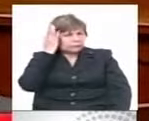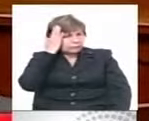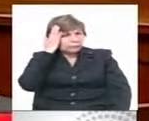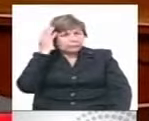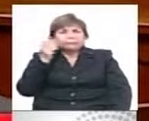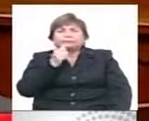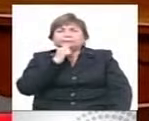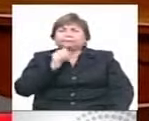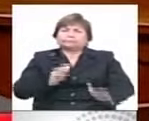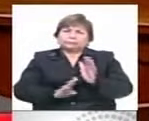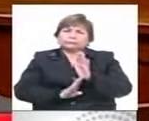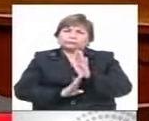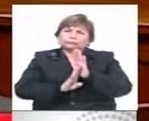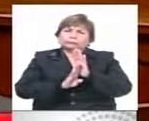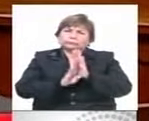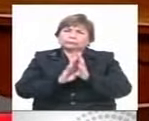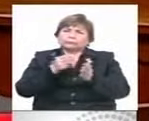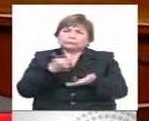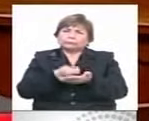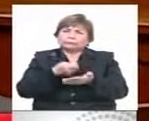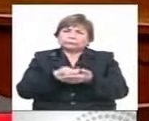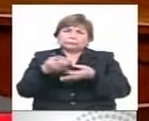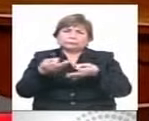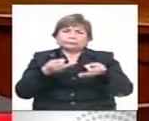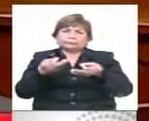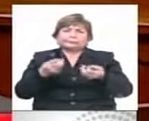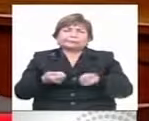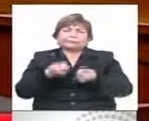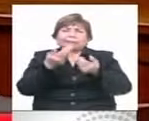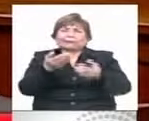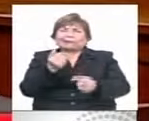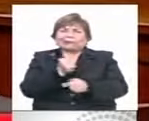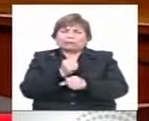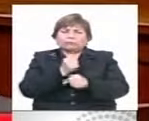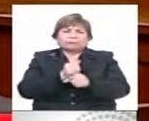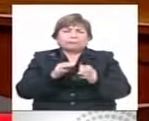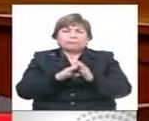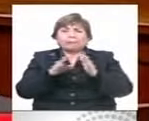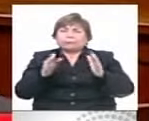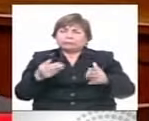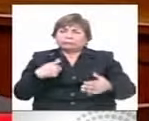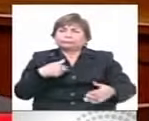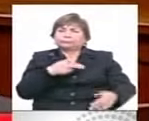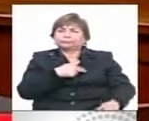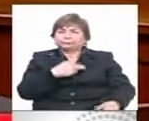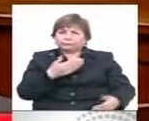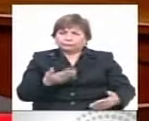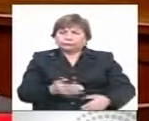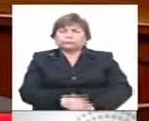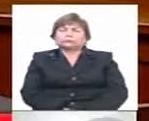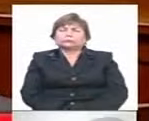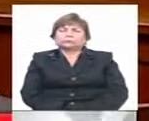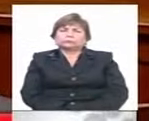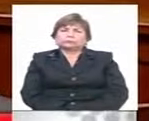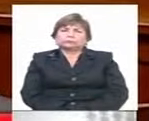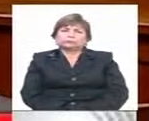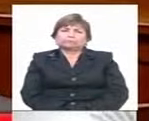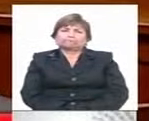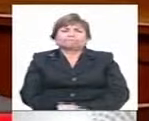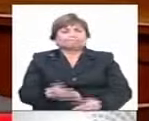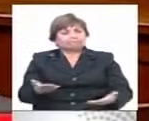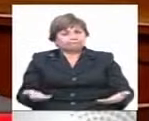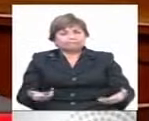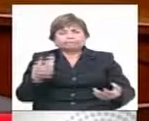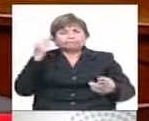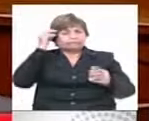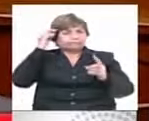impulsar el crecimiento económico y para generar empleo y mayores ingresos a las familias peruanas. Por eso nuestro objetivo es promover